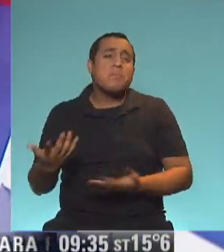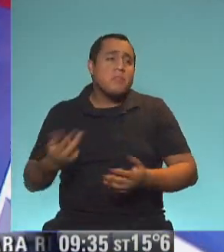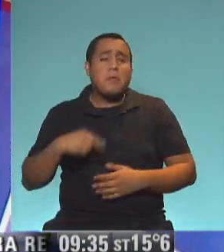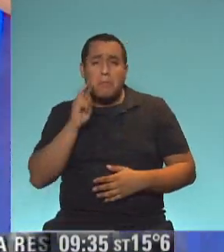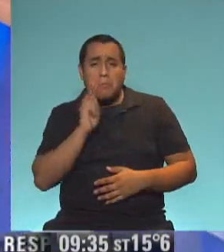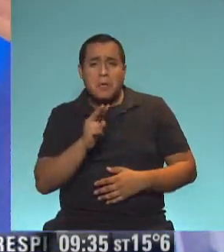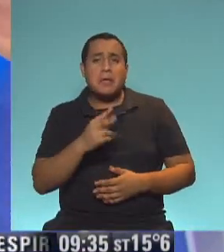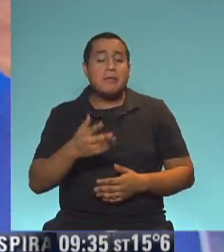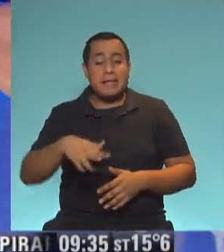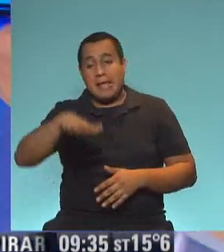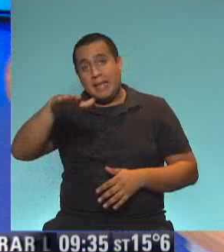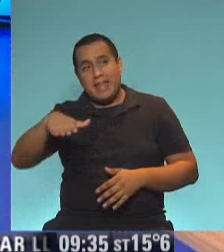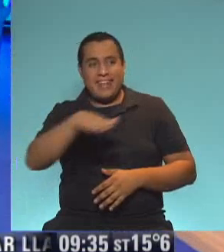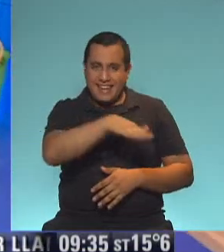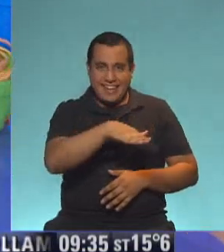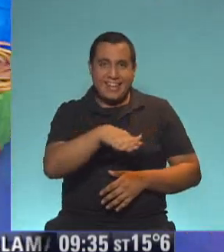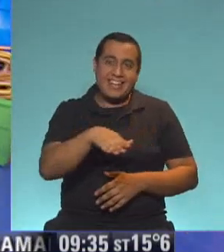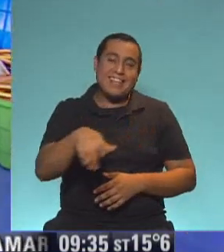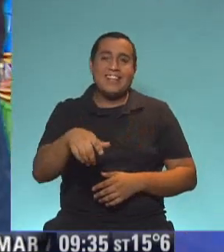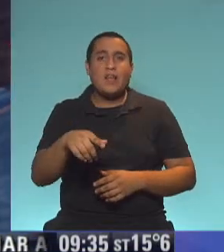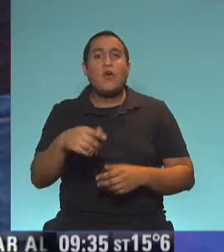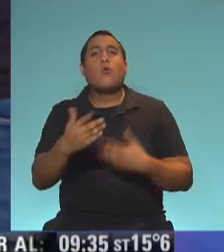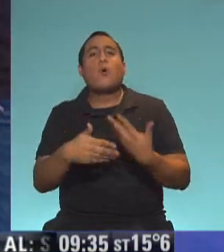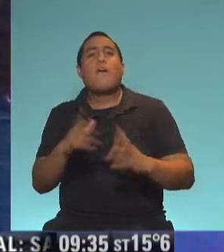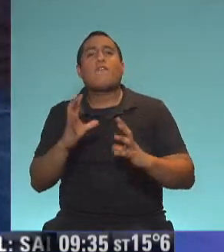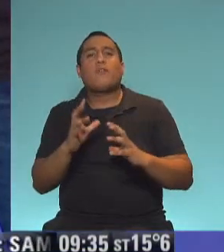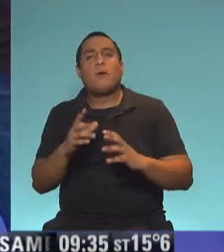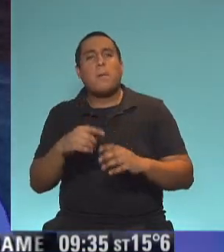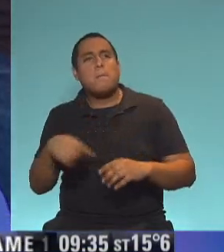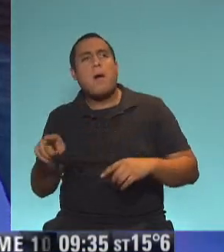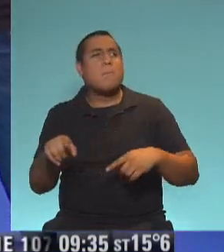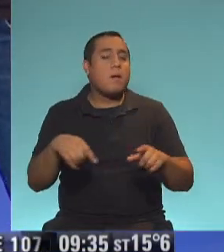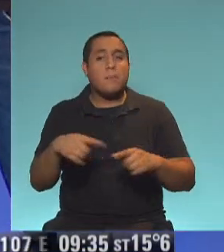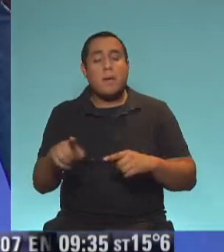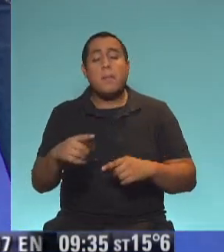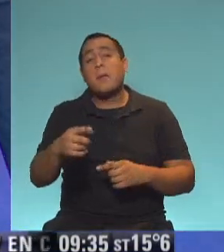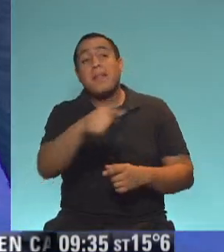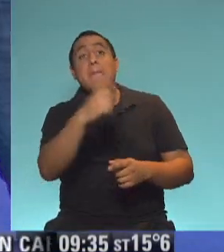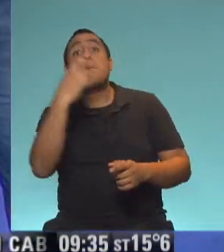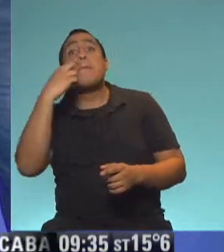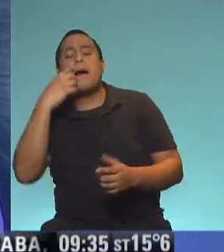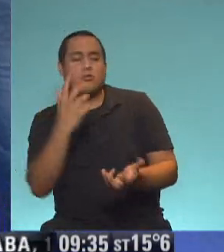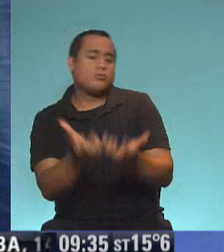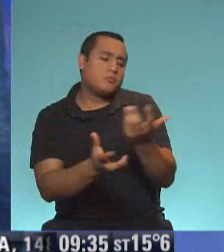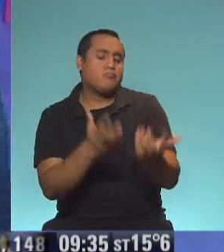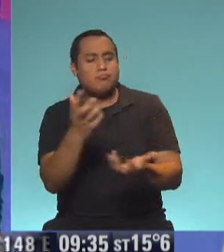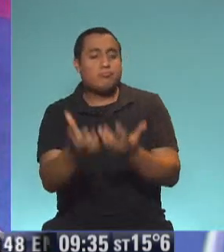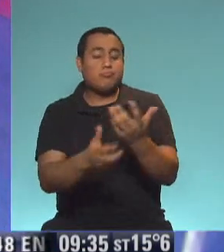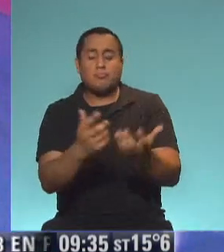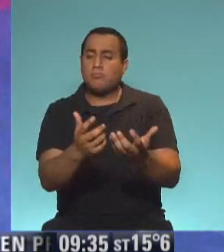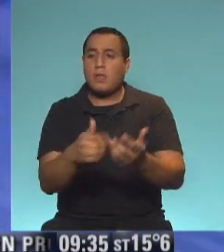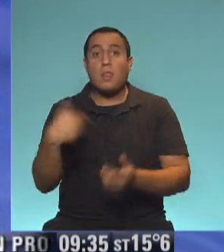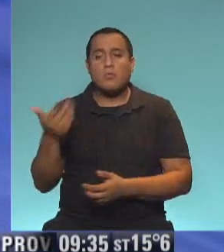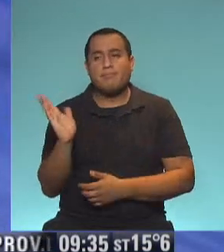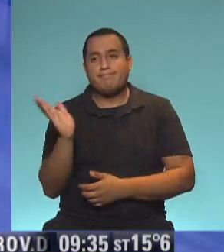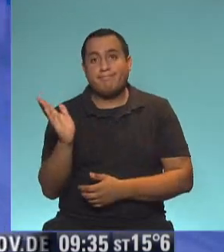vimos al chico y a la chica que estaban jugando al fútbol en la casa. Bien. Sí. Y vimos un papá que estaba cocinando. También. Y que después los retó a los chicos,